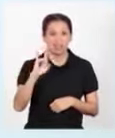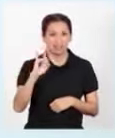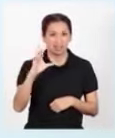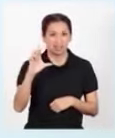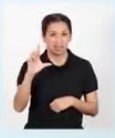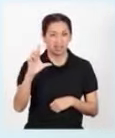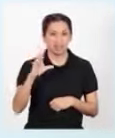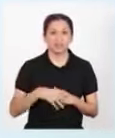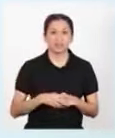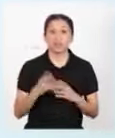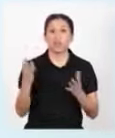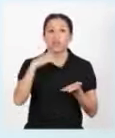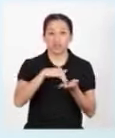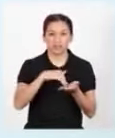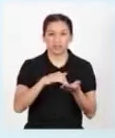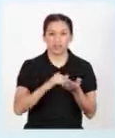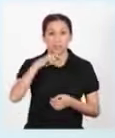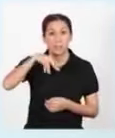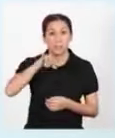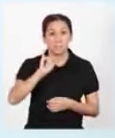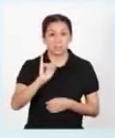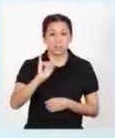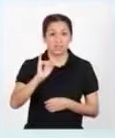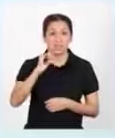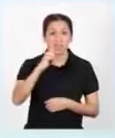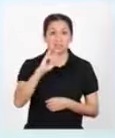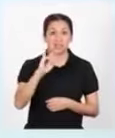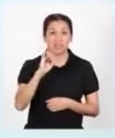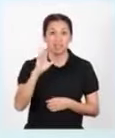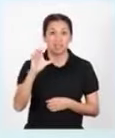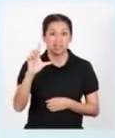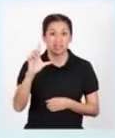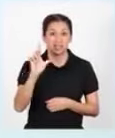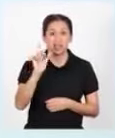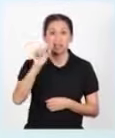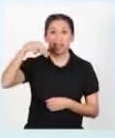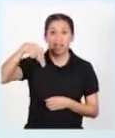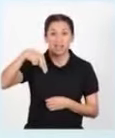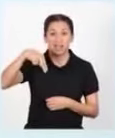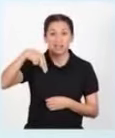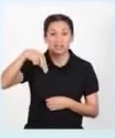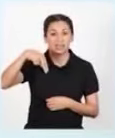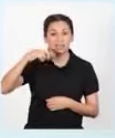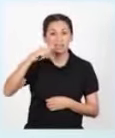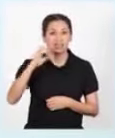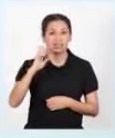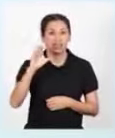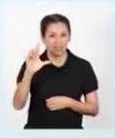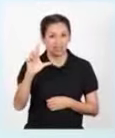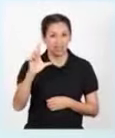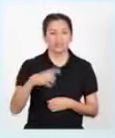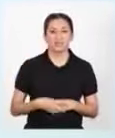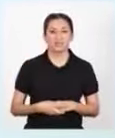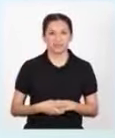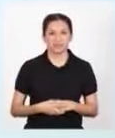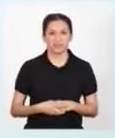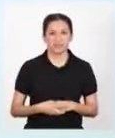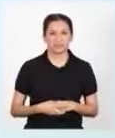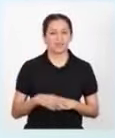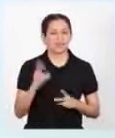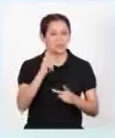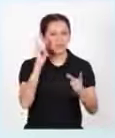An. Gel. Una vez más. Mi. Gel. An.